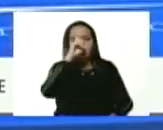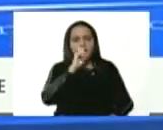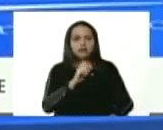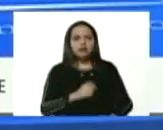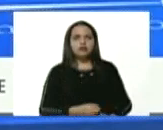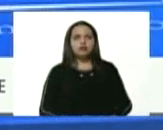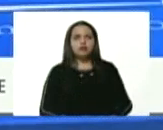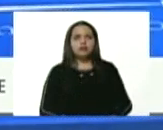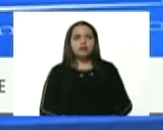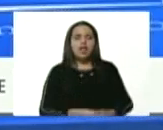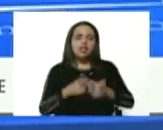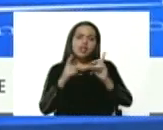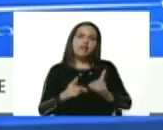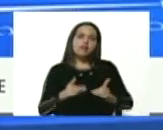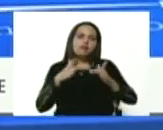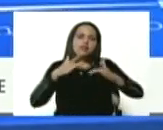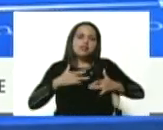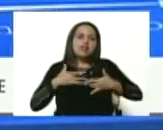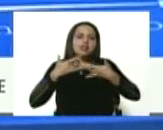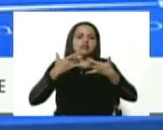Debemos sentir